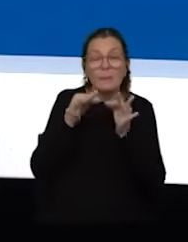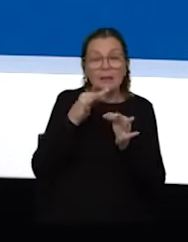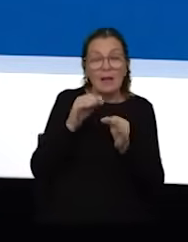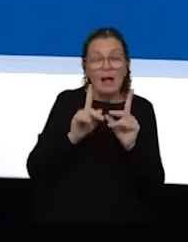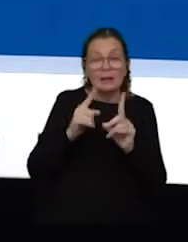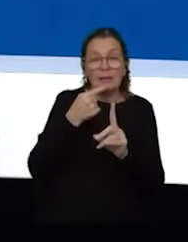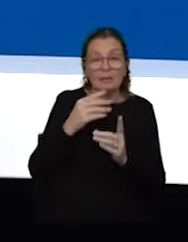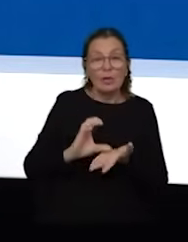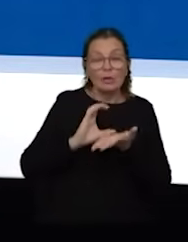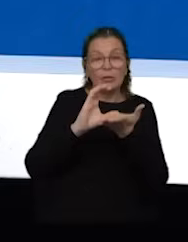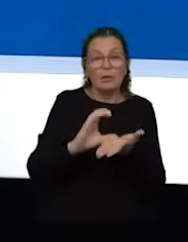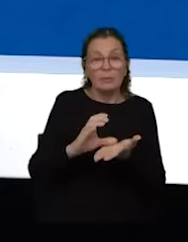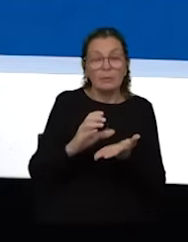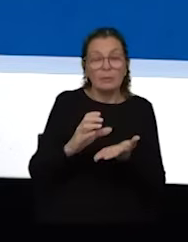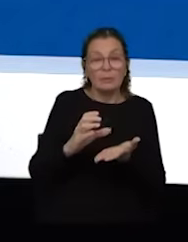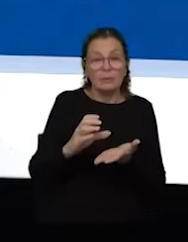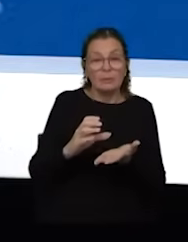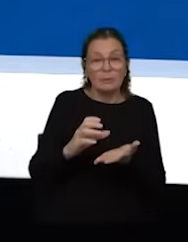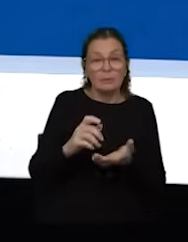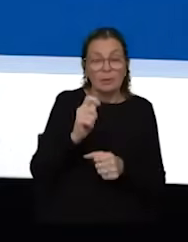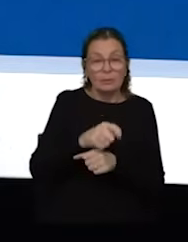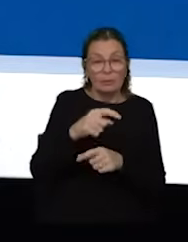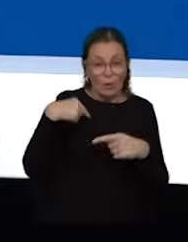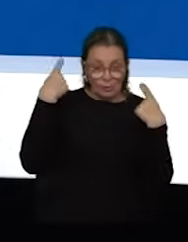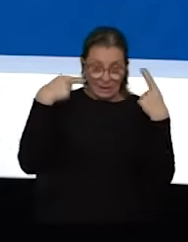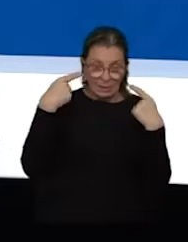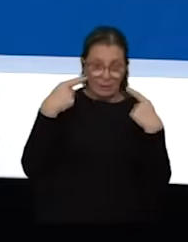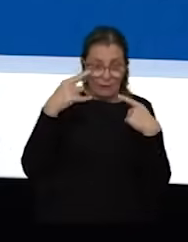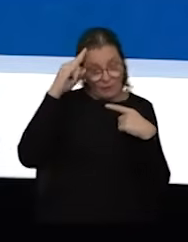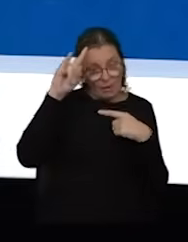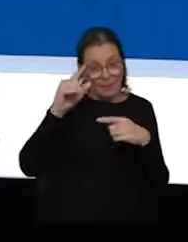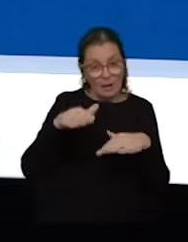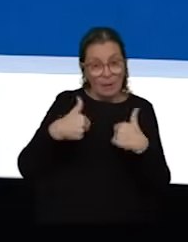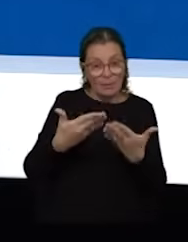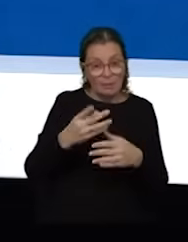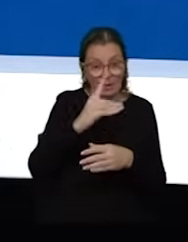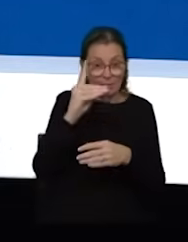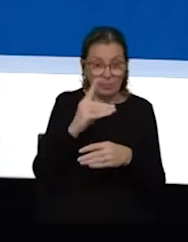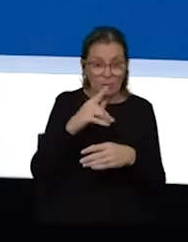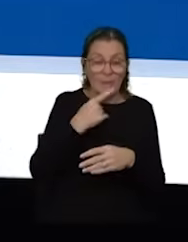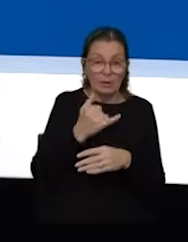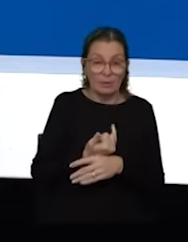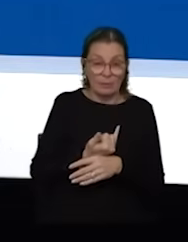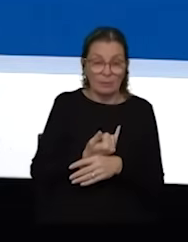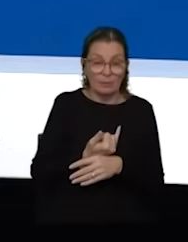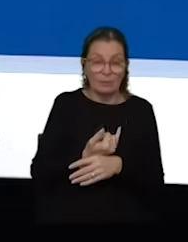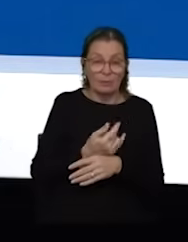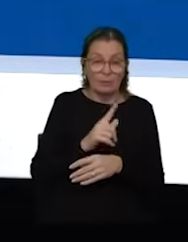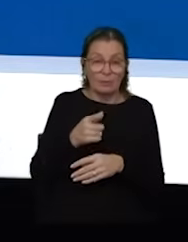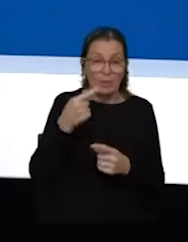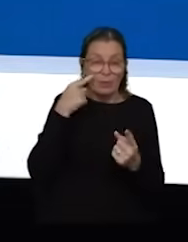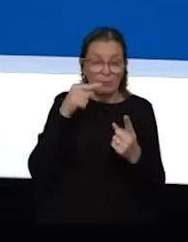decía hacer una donación porque remató un ternero para colaborar con la campaña del diputado por ejemplo no bueno no no no